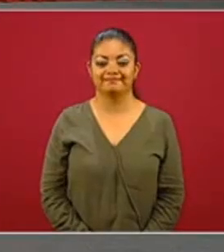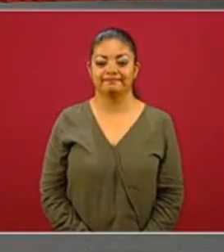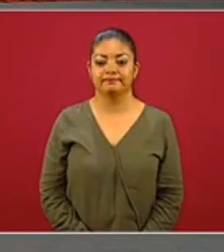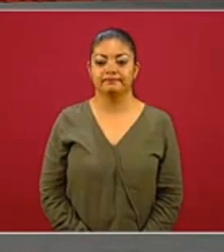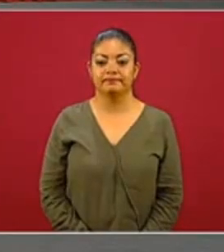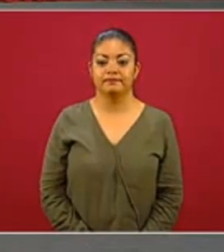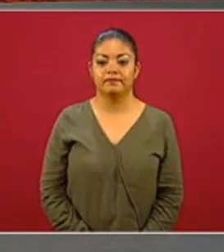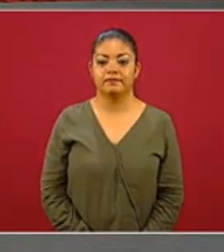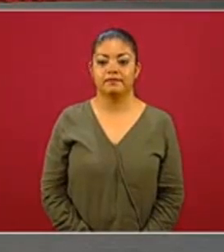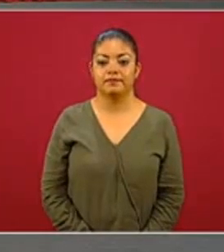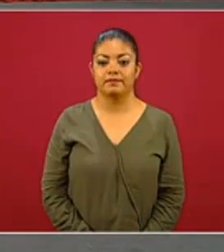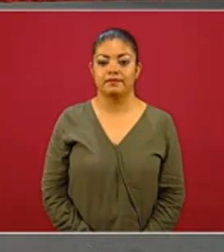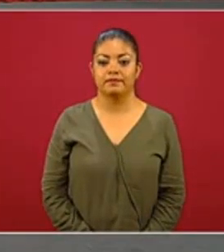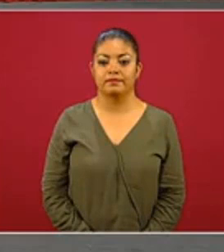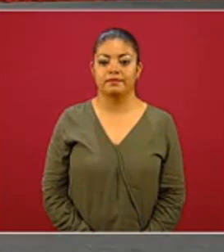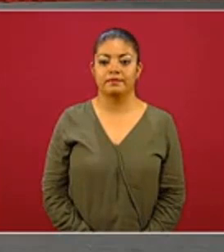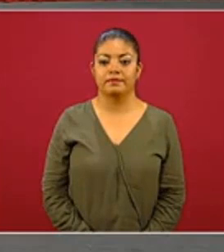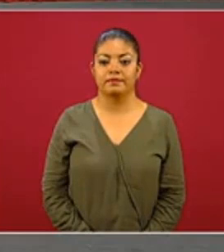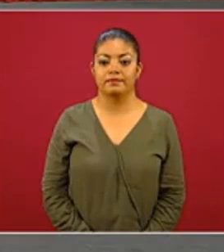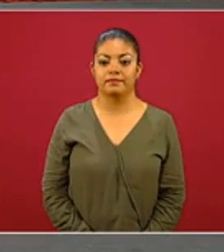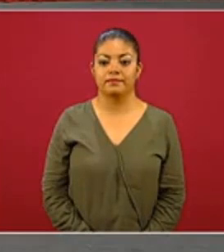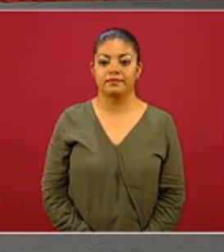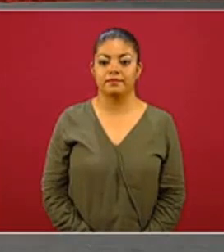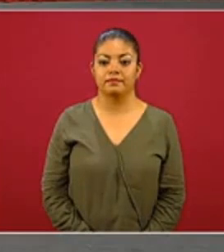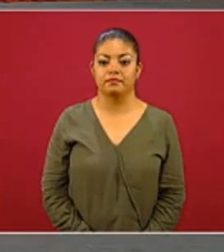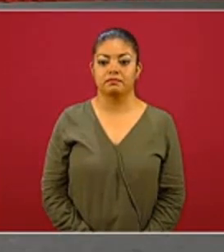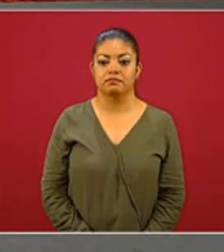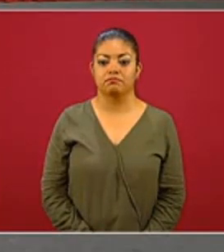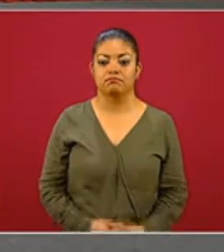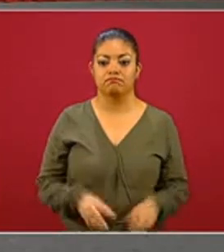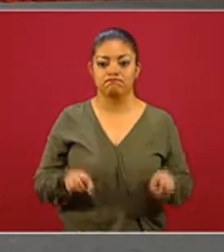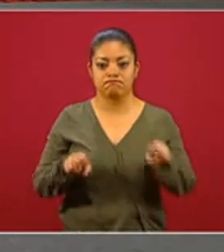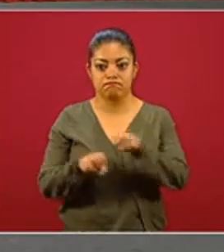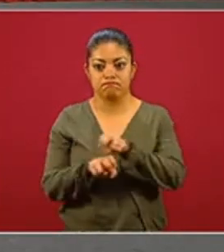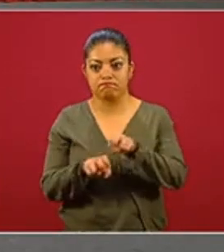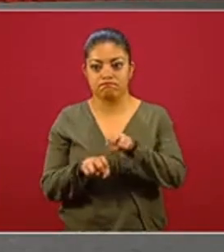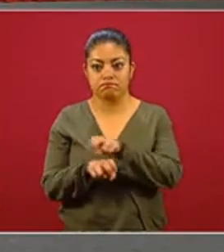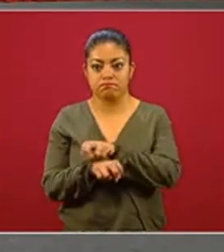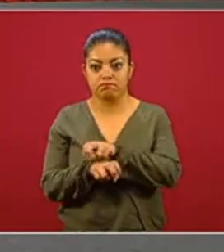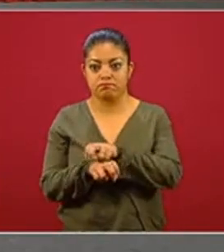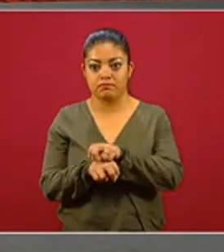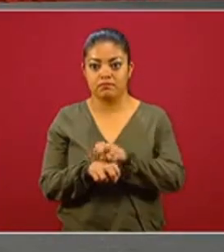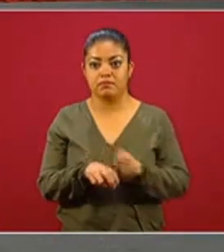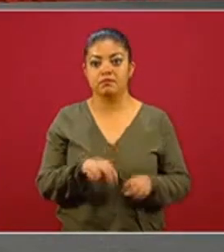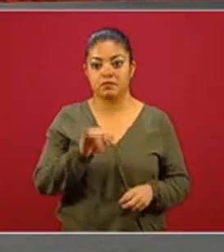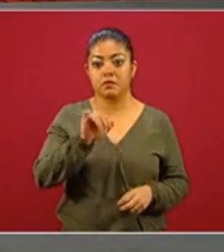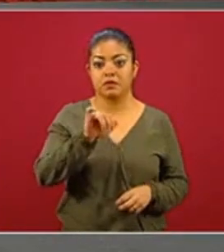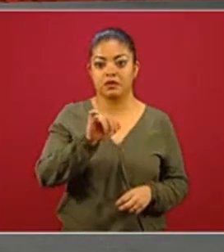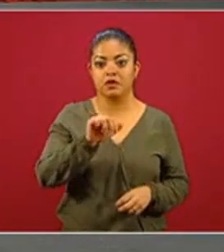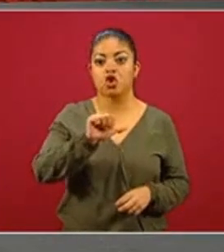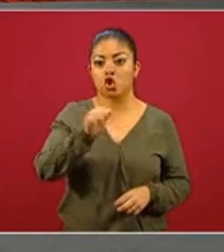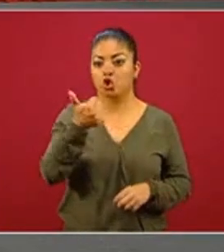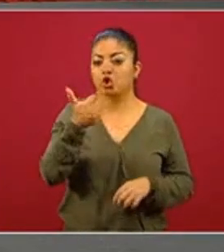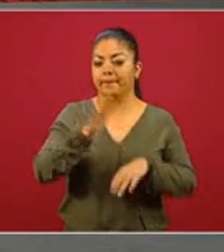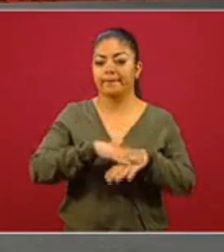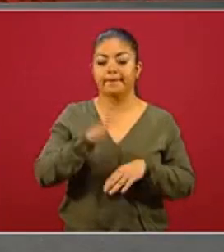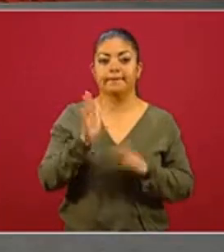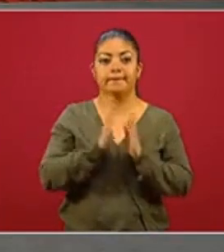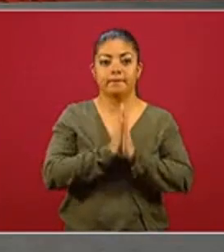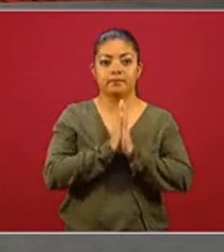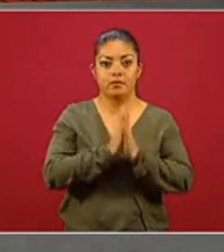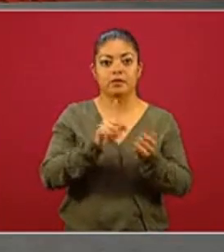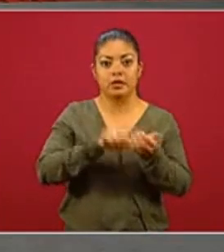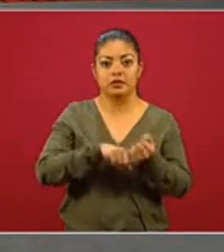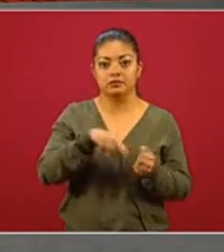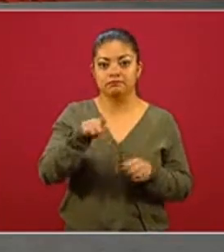Muy bueno, présteme mejor ese. O déselo acá a la doctora. ¿Cómo vos? Sí, para que tengamos otro más y tengamos independencia. Sí,